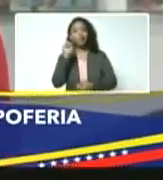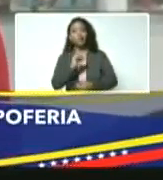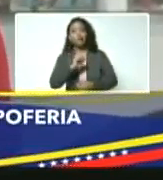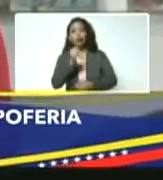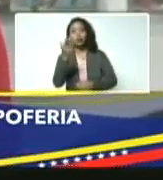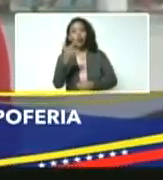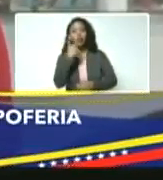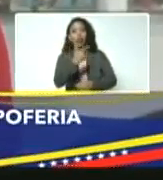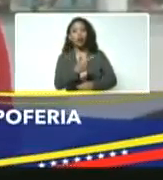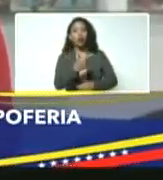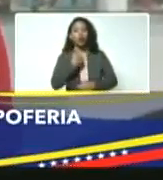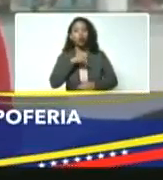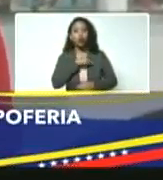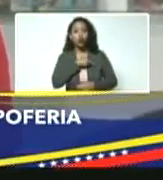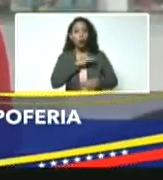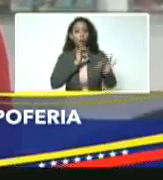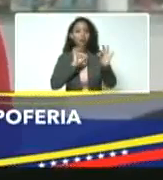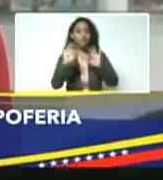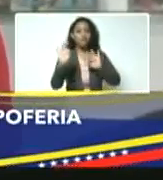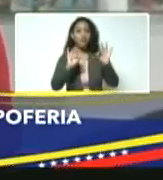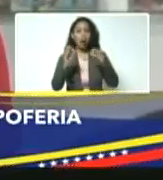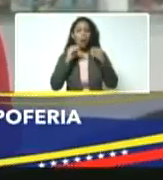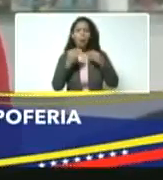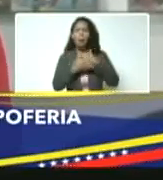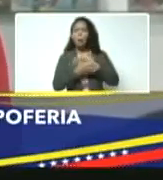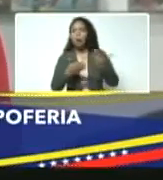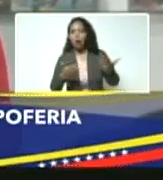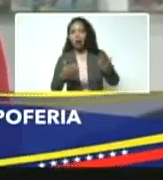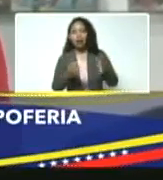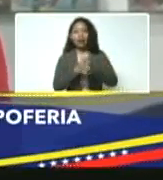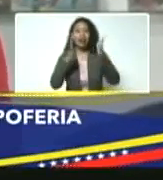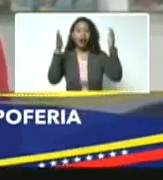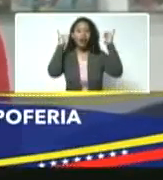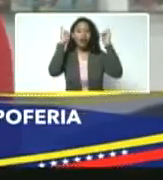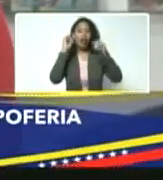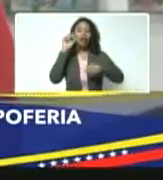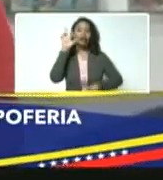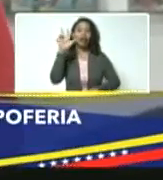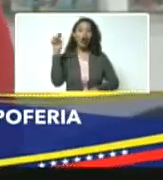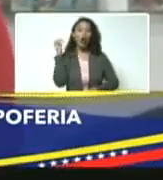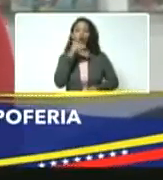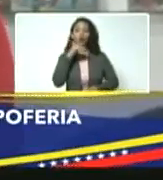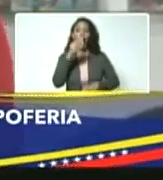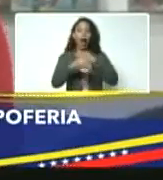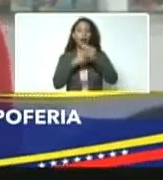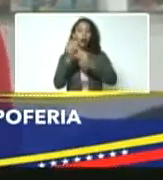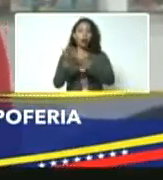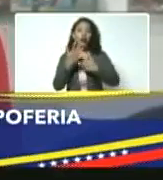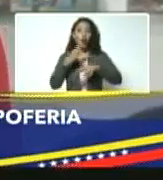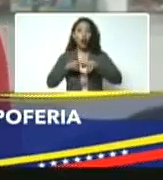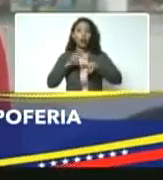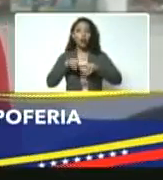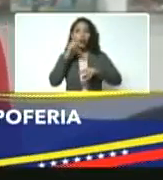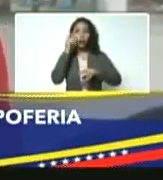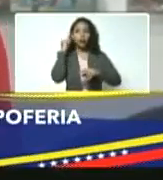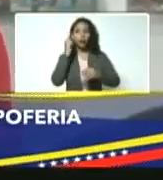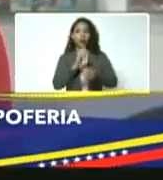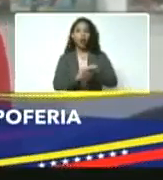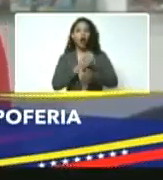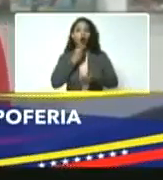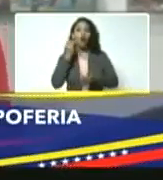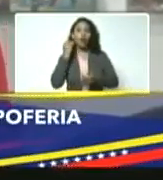lo ha dicho, nos estamos preparando, ¿para qué? Para la gran fiesta, porque el 3 de octubre vamos a recibir a nuestros niños, niñas y